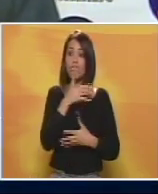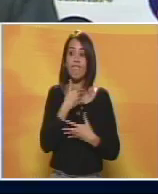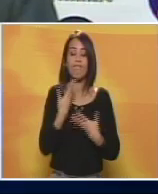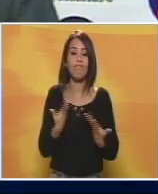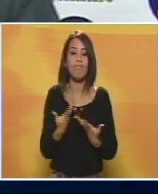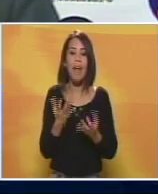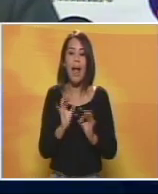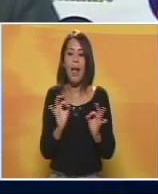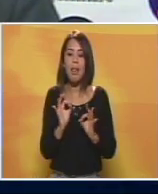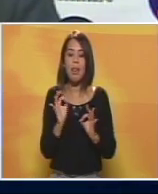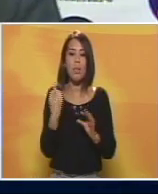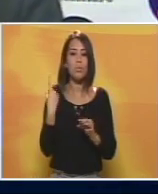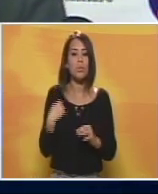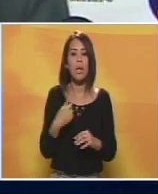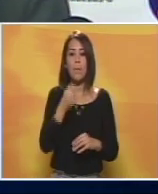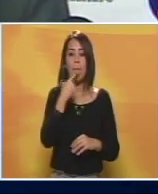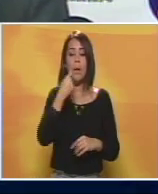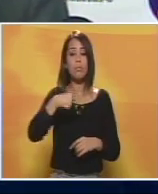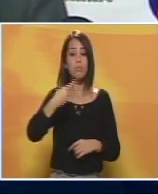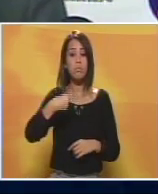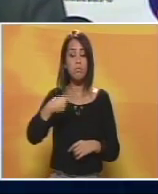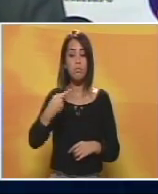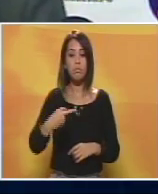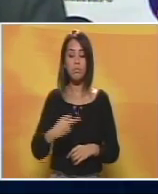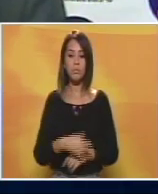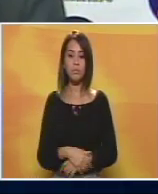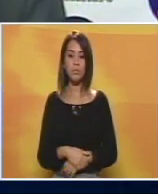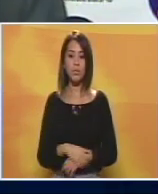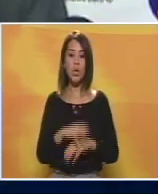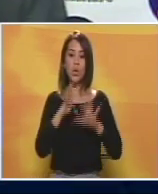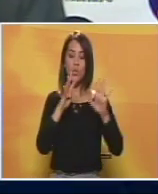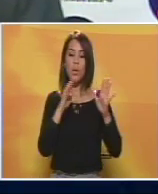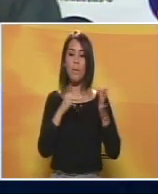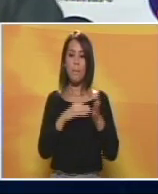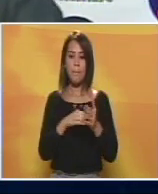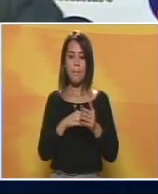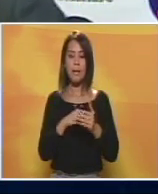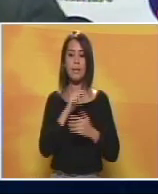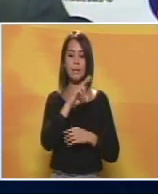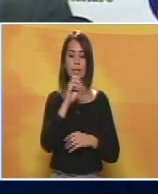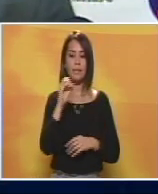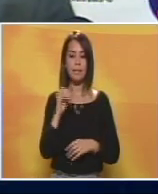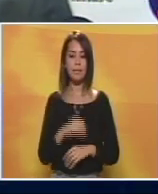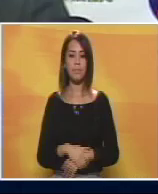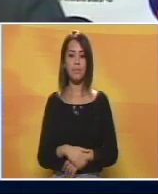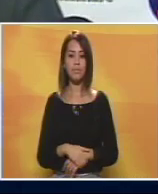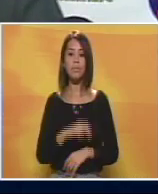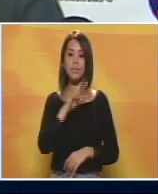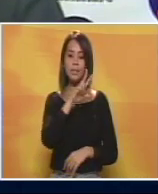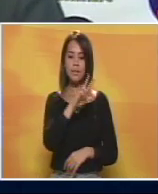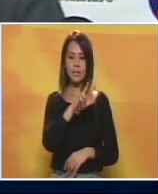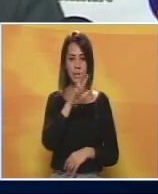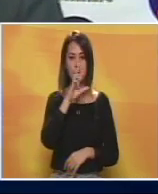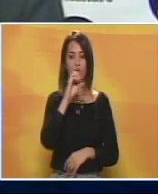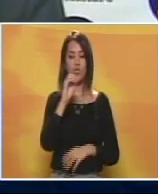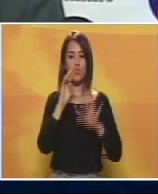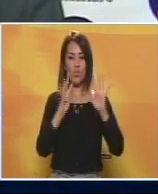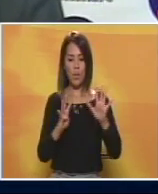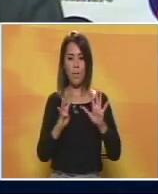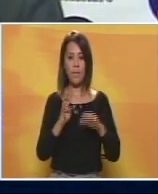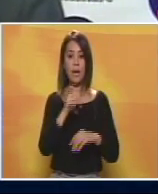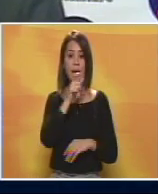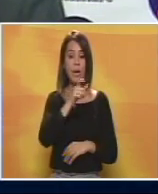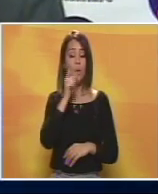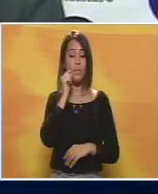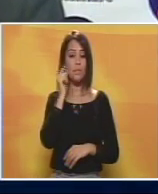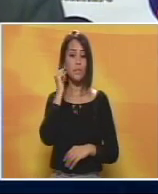su tratamiento antirretroviral, ¿ok? En estos 9.300 hay 309 niños y niñas. Esto es algo